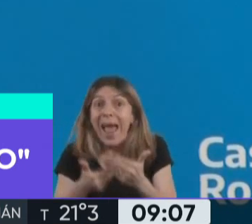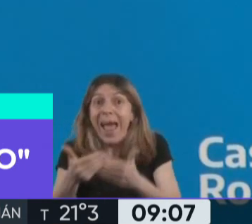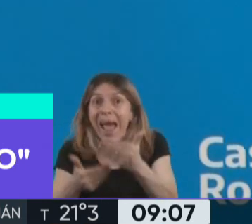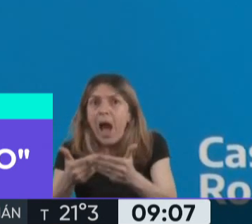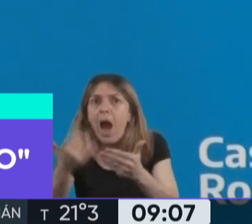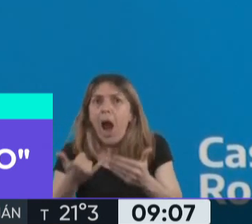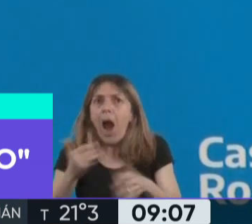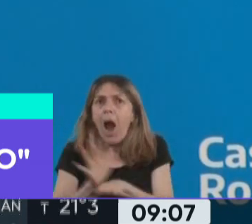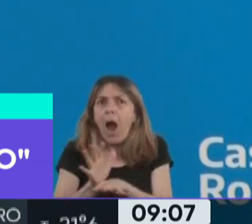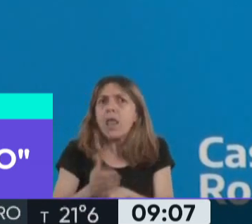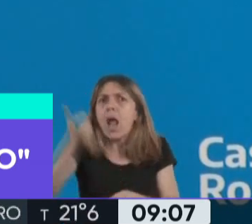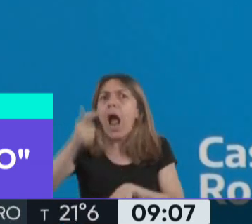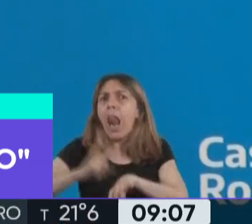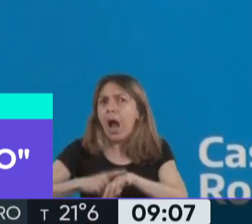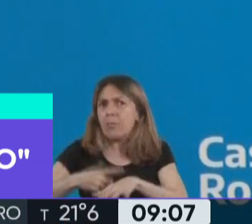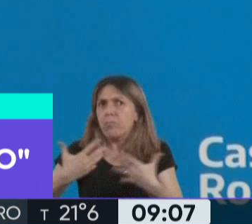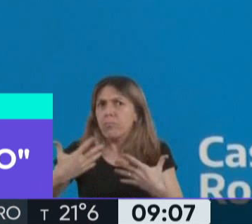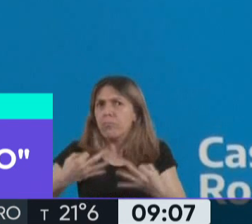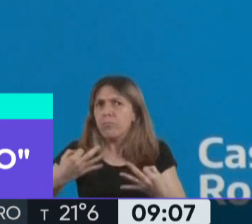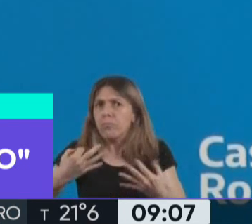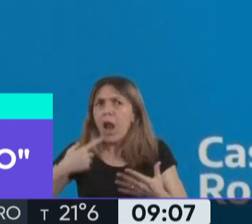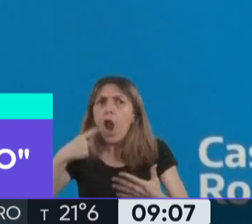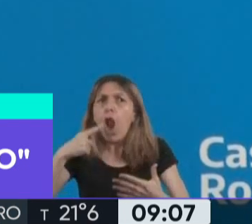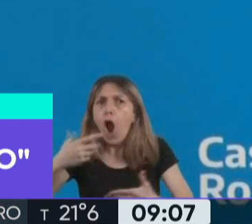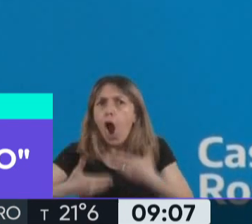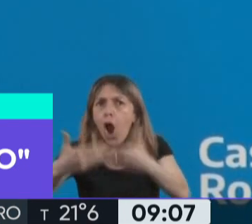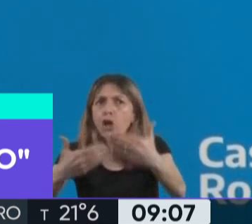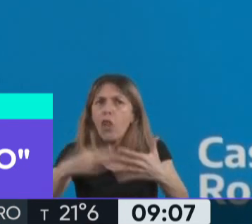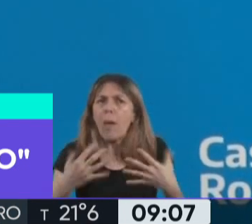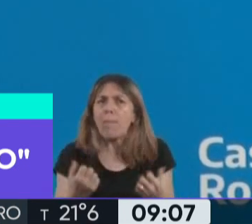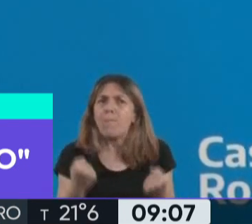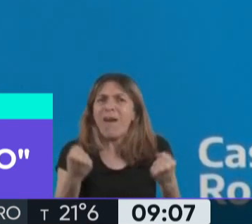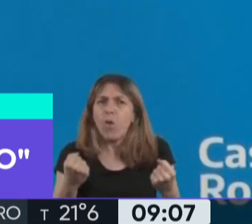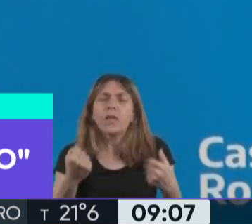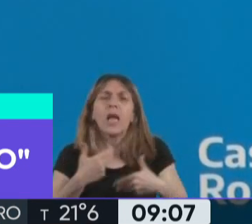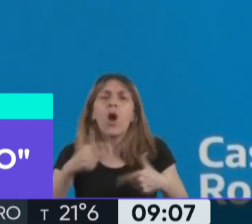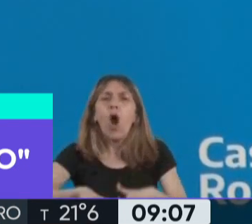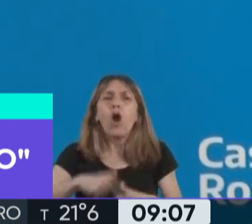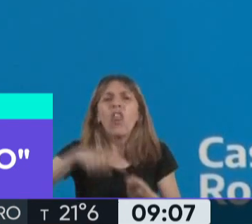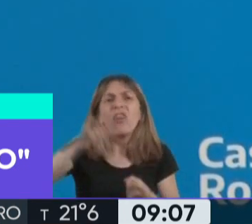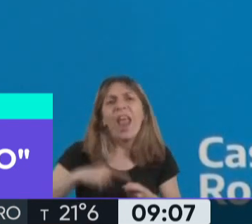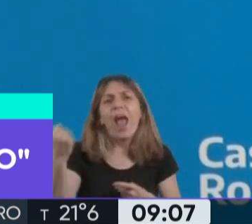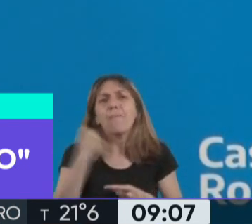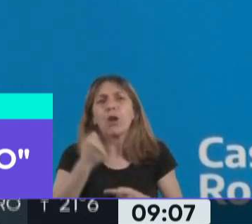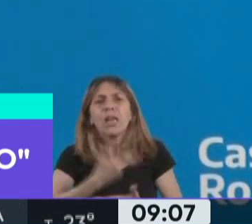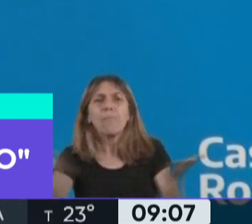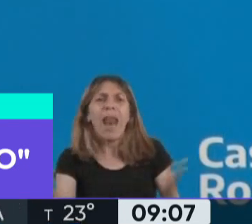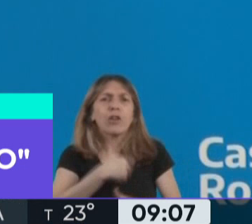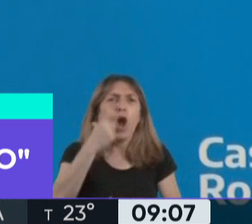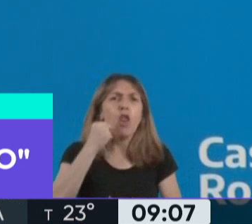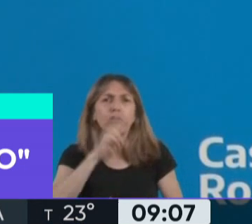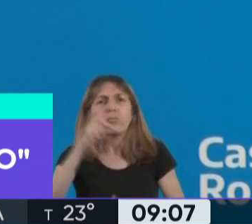de crecimiento económico y tenemos que consolidarlo. Entonces, en este día tan importante para todos y para todas y para el Gobierno y para el Parlamento